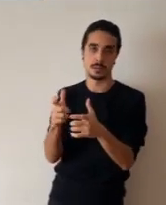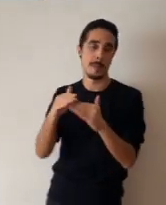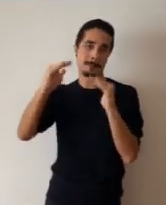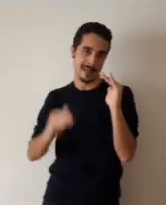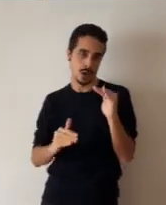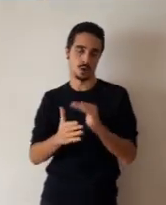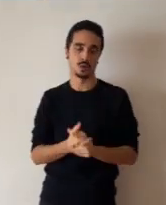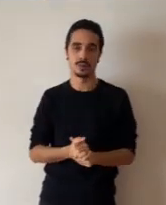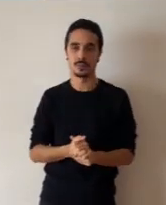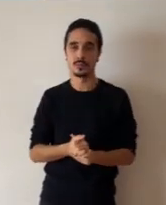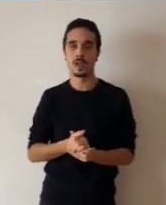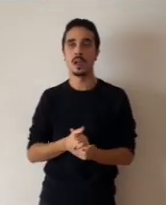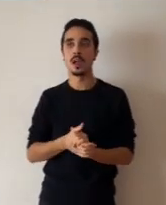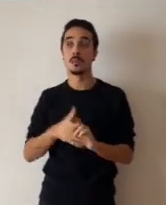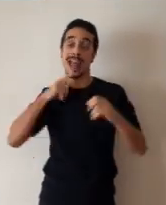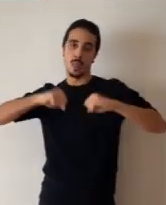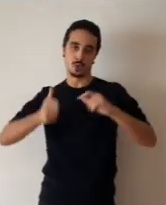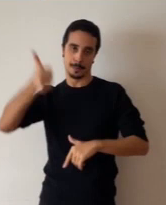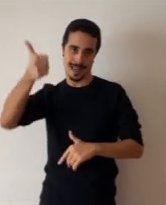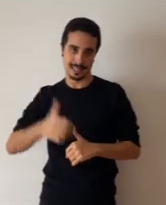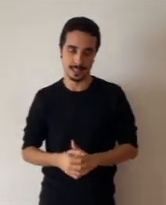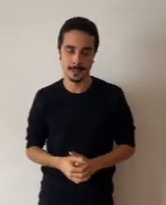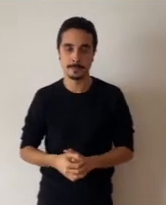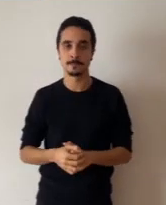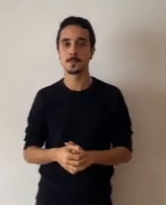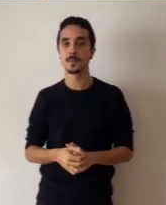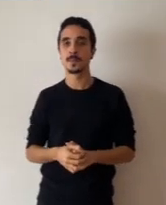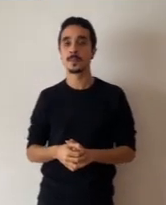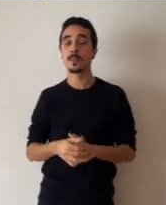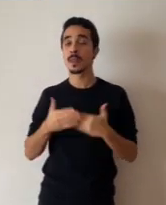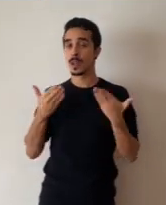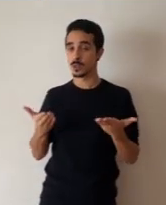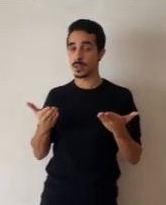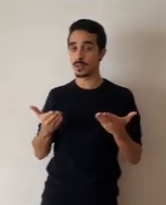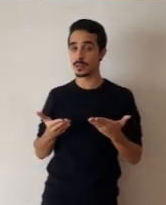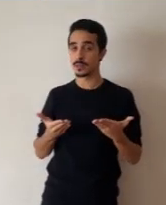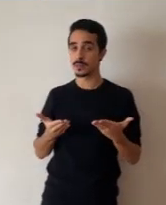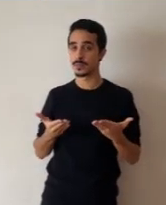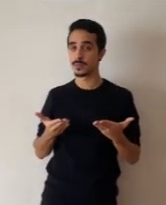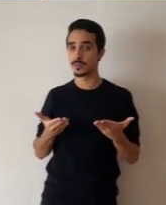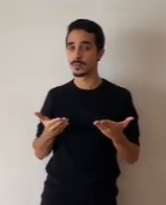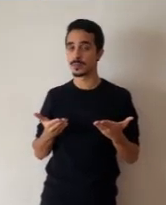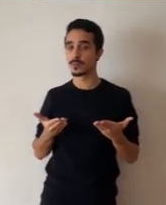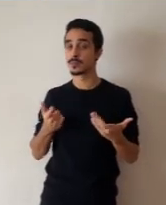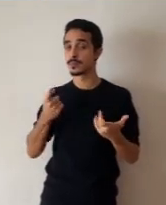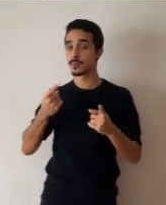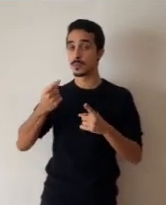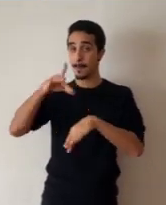pediátricos, por fortuna, son muchos menos que la cantidad de adultos que tenemos, y digamos que